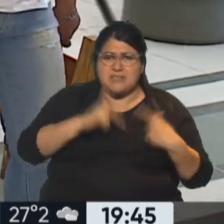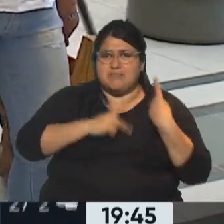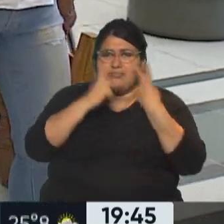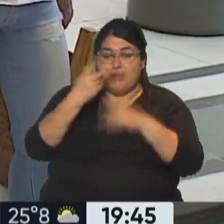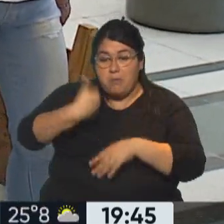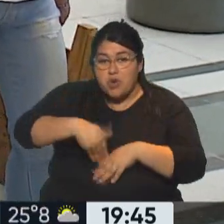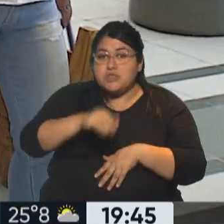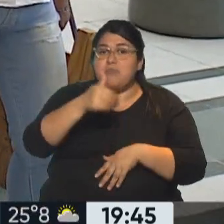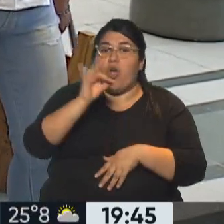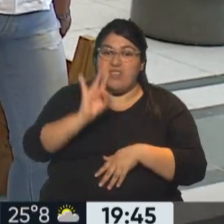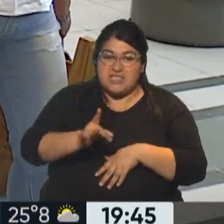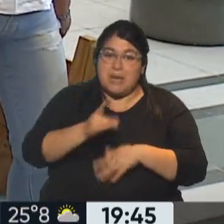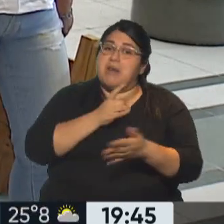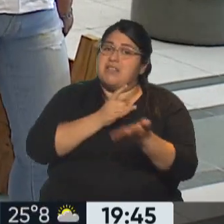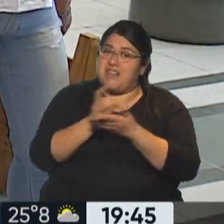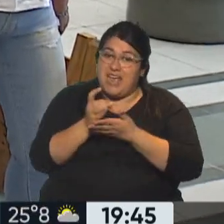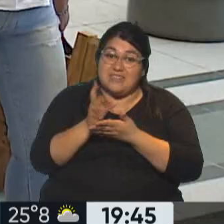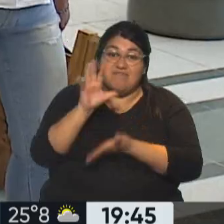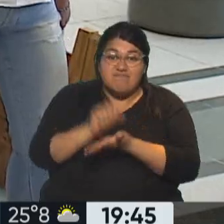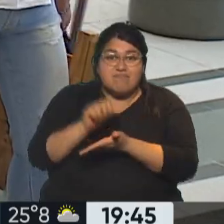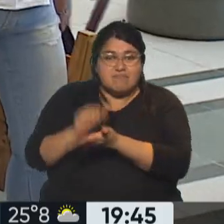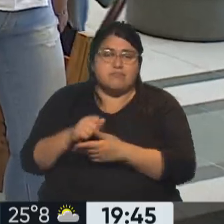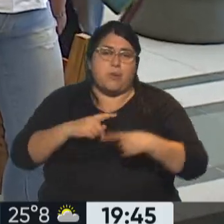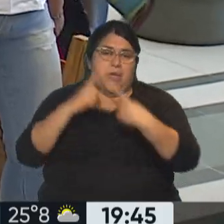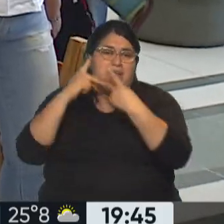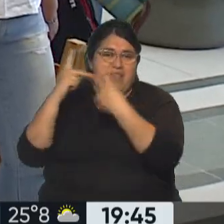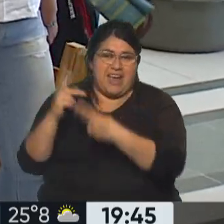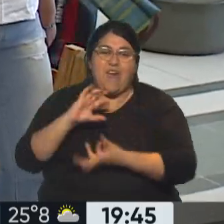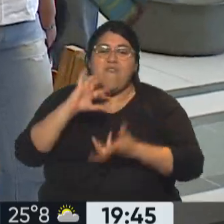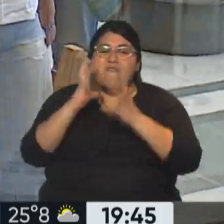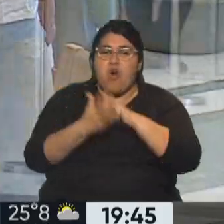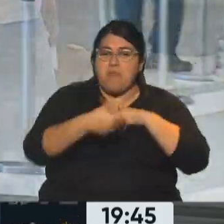diciembre por los trenes, digamos, viajando en tren, cambiando la modalidad micro por tren.